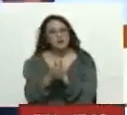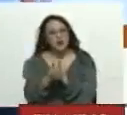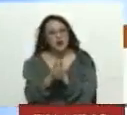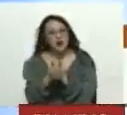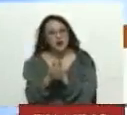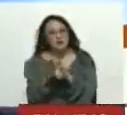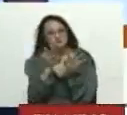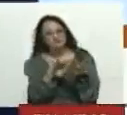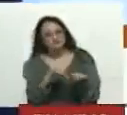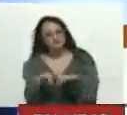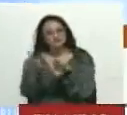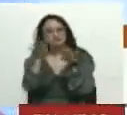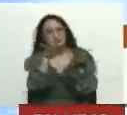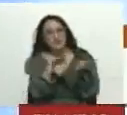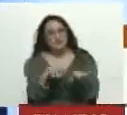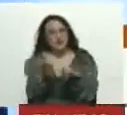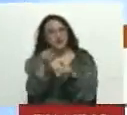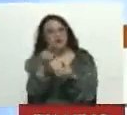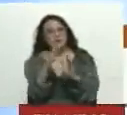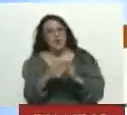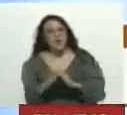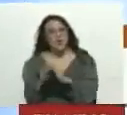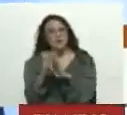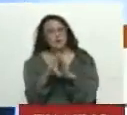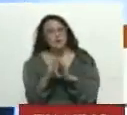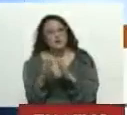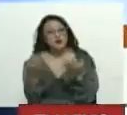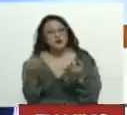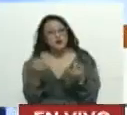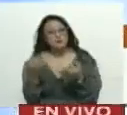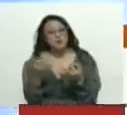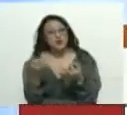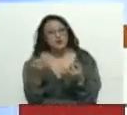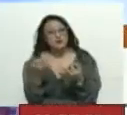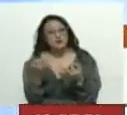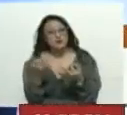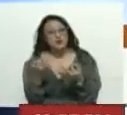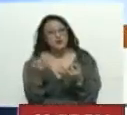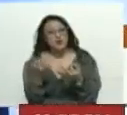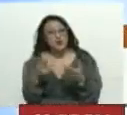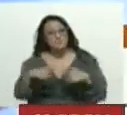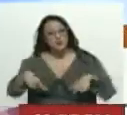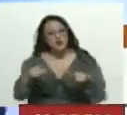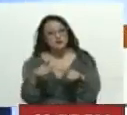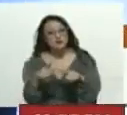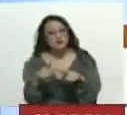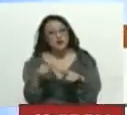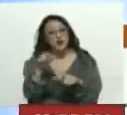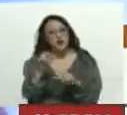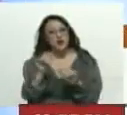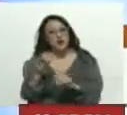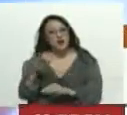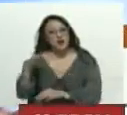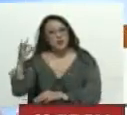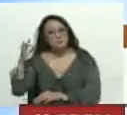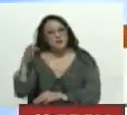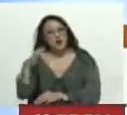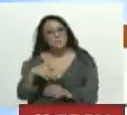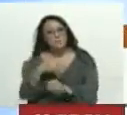enamorar a que la comuna realmente es el espacio es el alma del proyecto